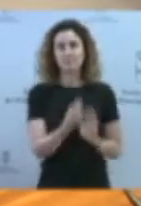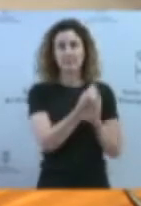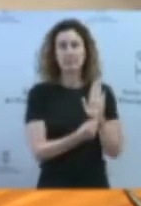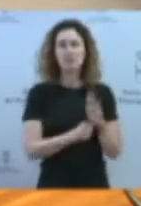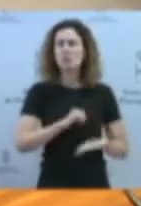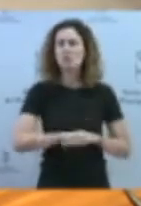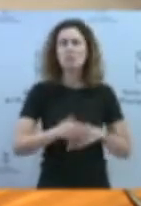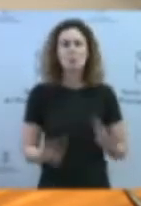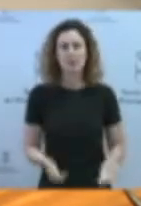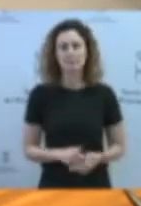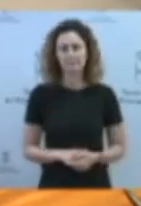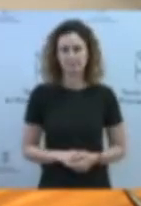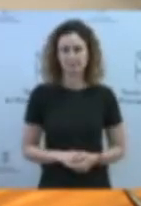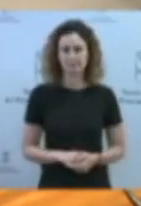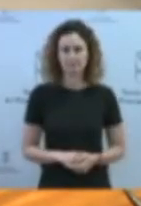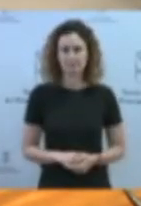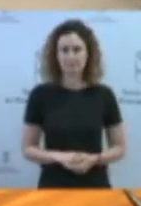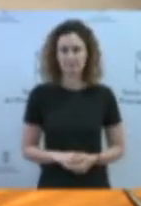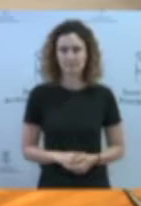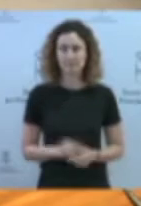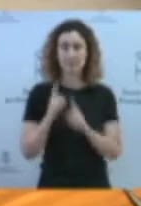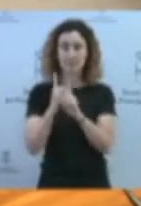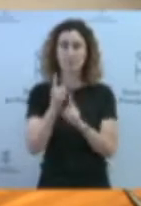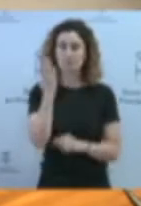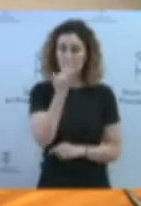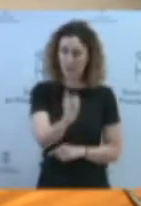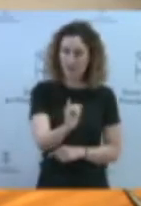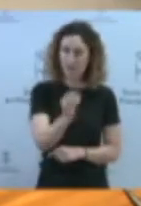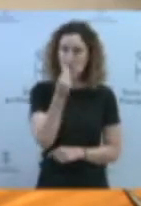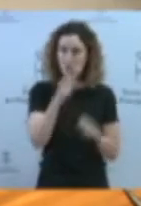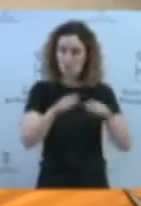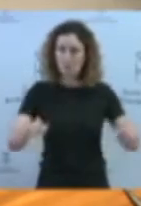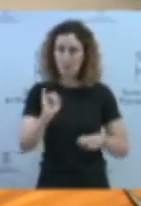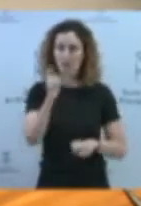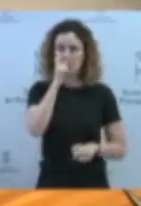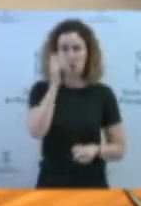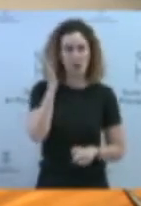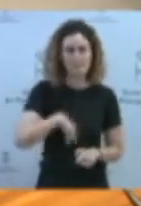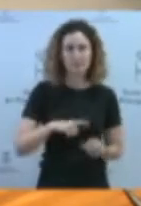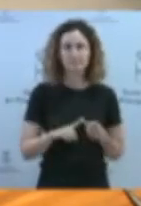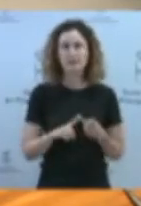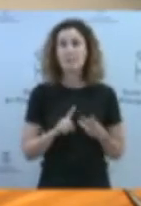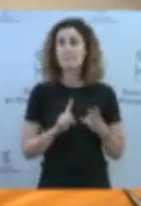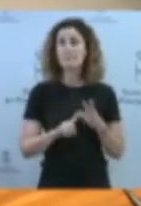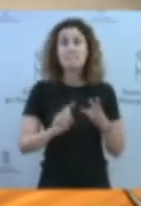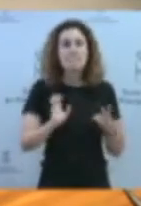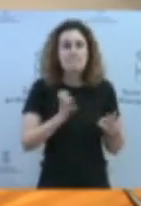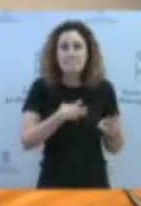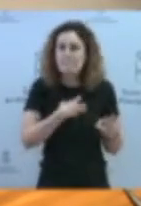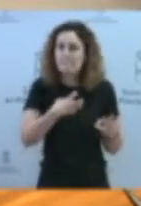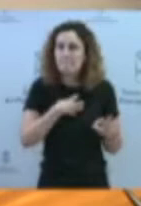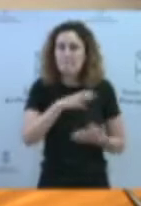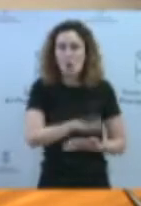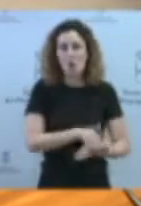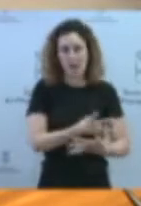tiene transporte escolar, tiene servicio de comedor, pero no en junio, pero no se podía compatibilizar los horarios de salida de este